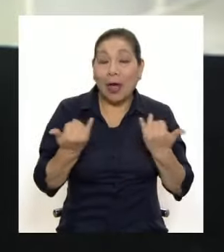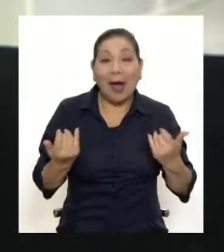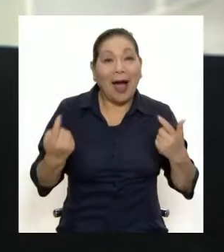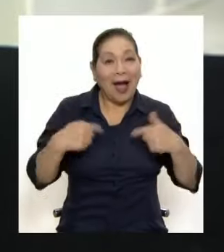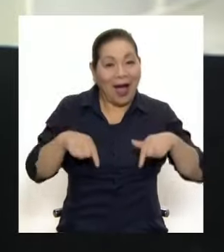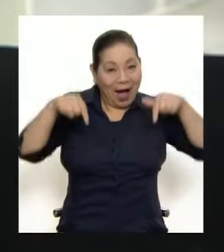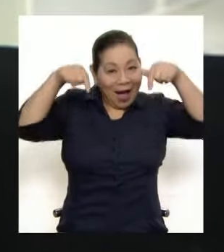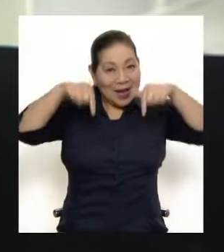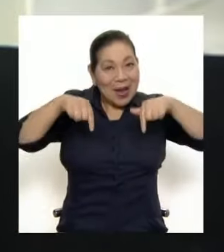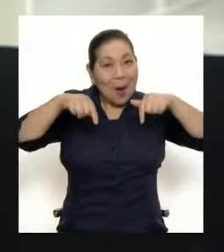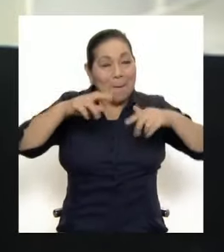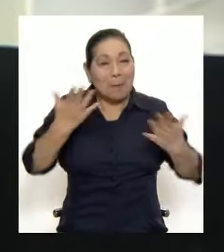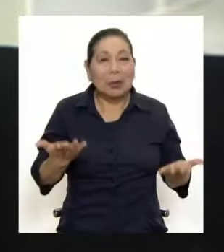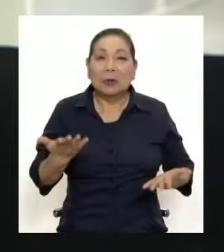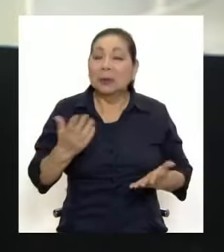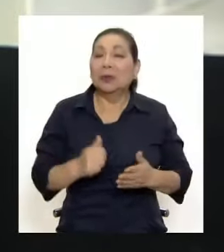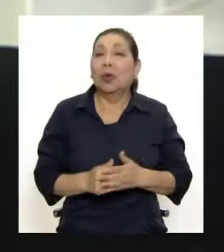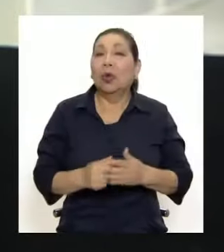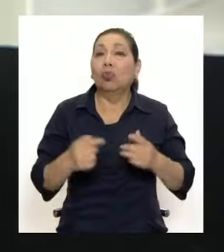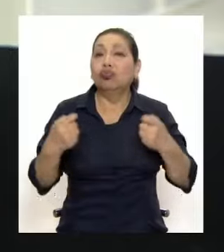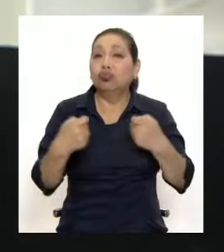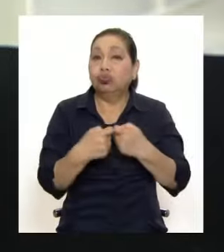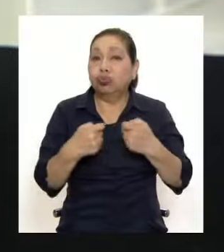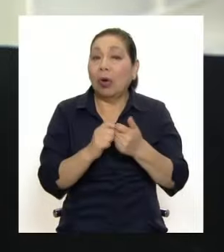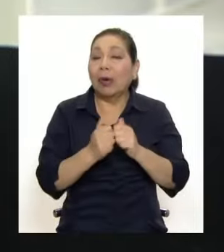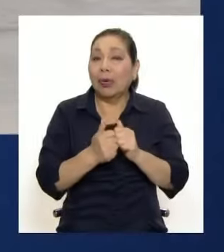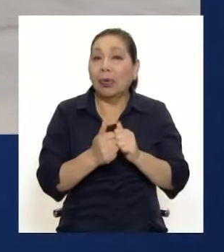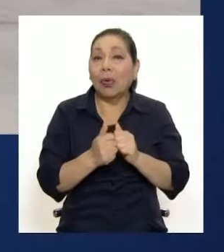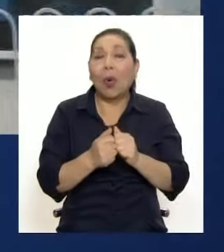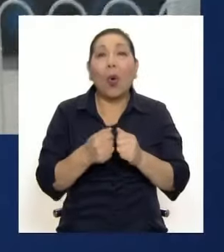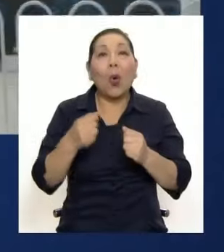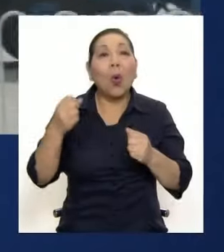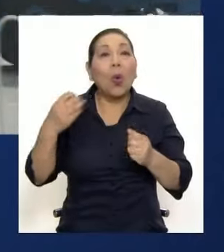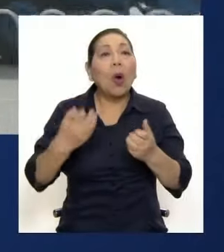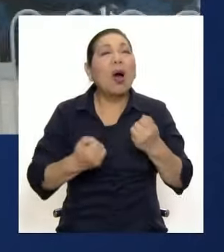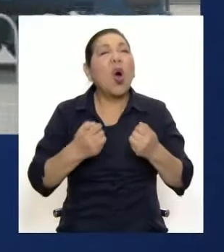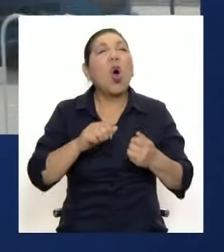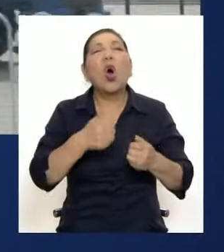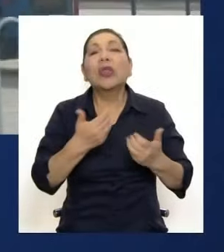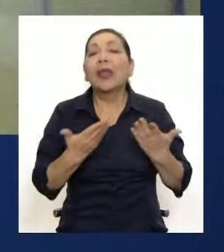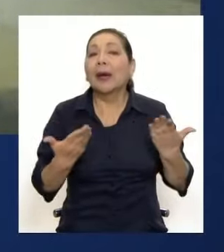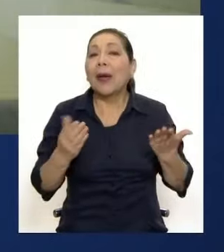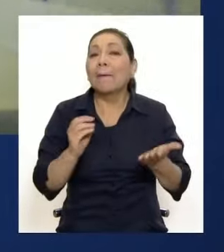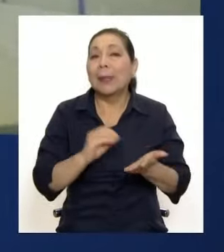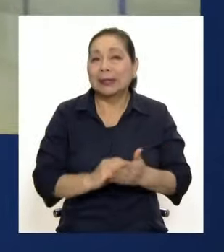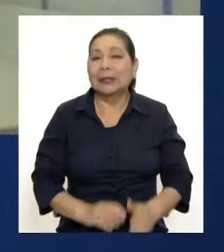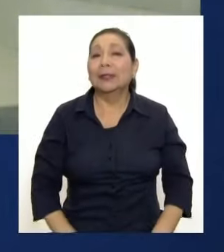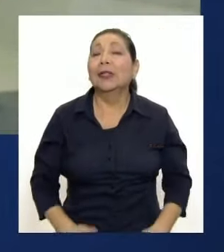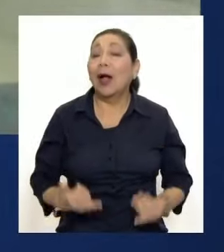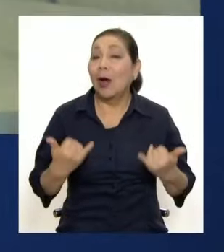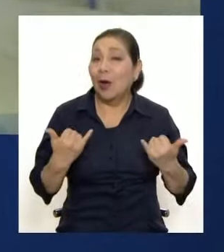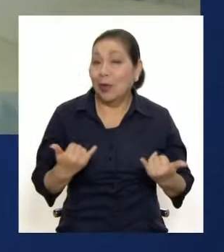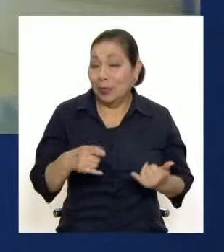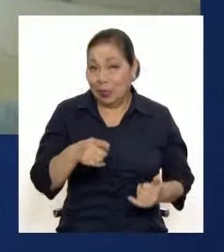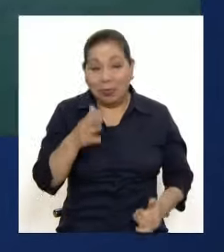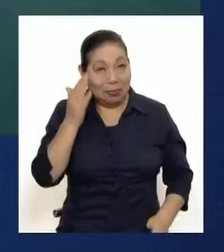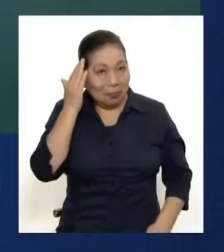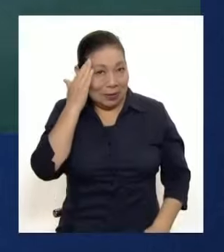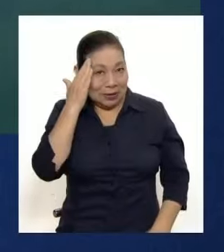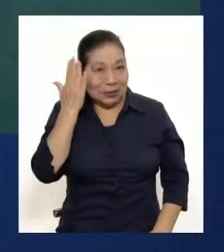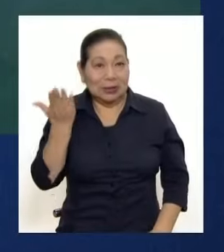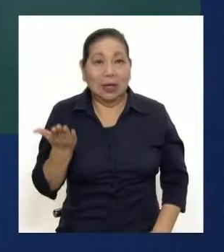vamos a tener aquí estamos hablando energías renovables autos eléctricos qué otra qué otra gama más por lo pronto para que tengas una